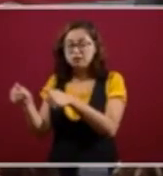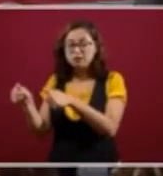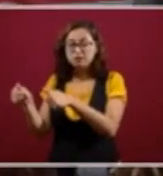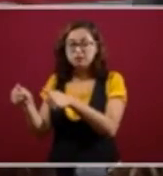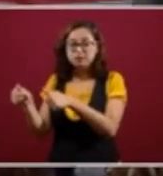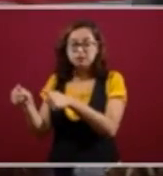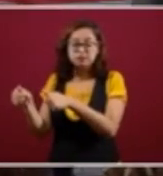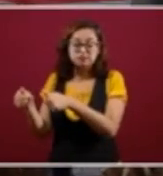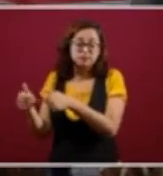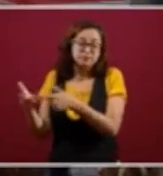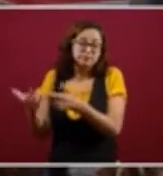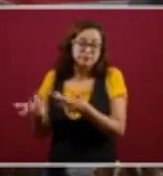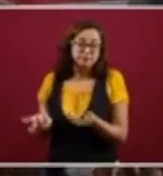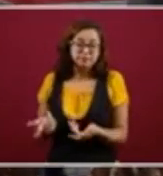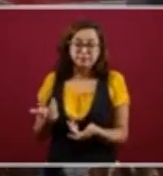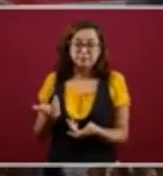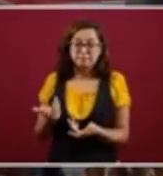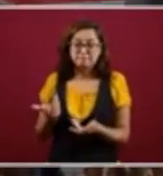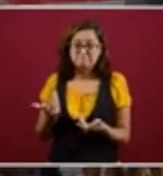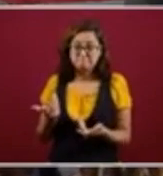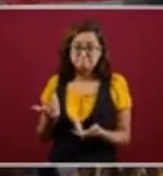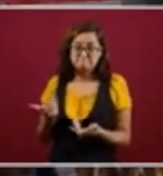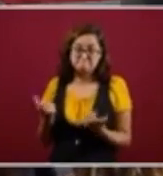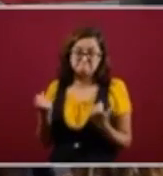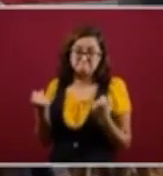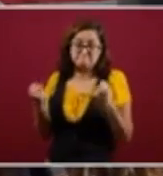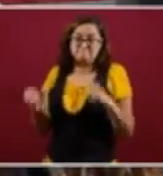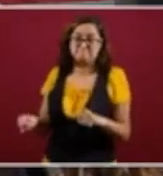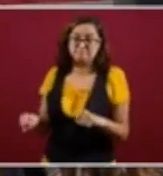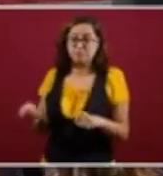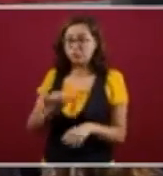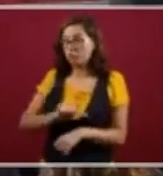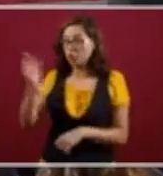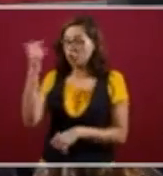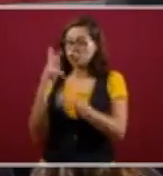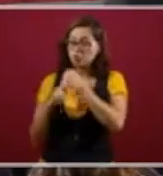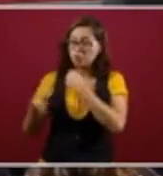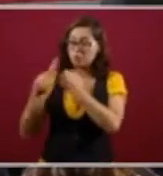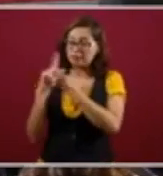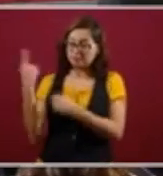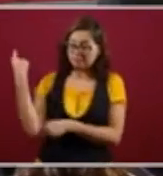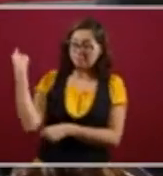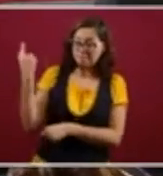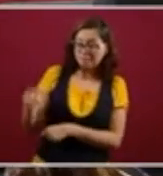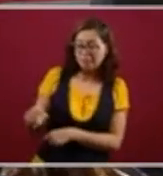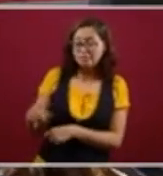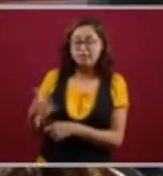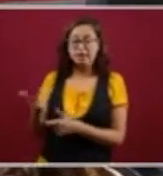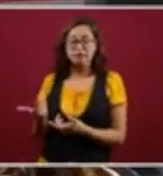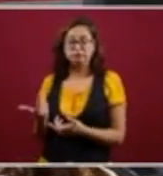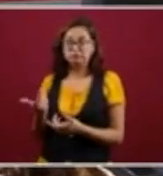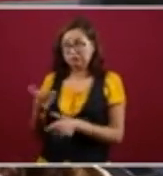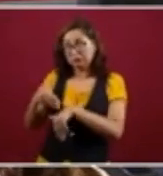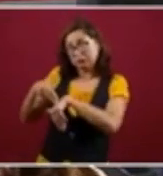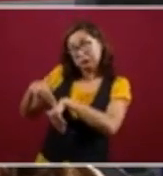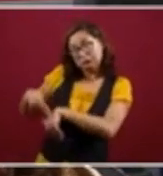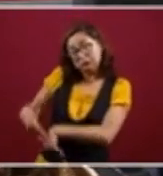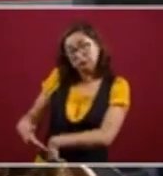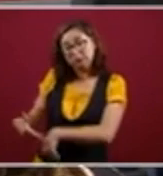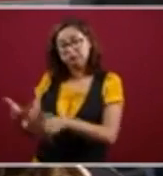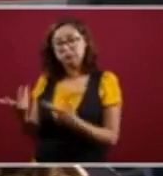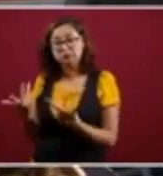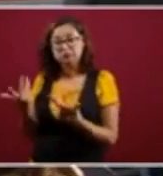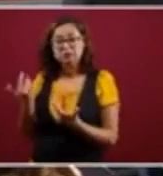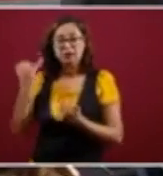fue una imposición desde el extranjero, las llamadas reformas estructurales, entonces con mucha